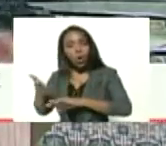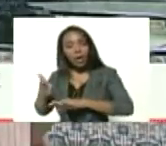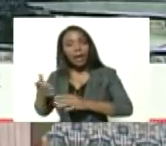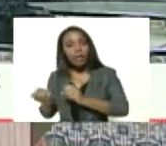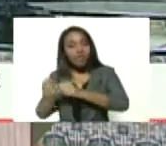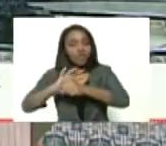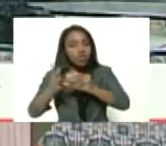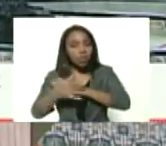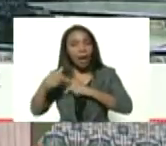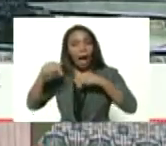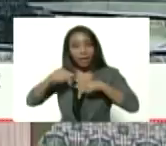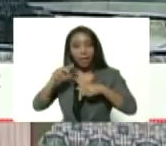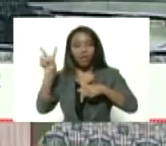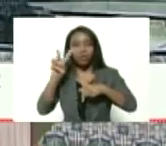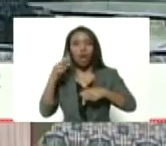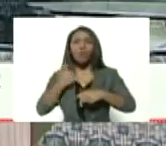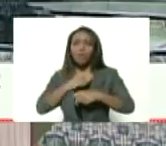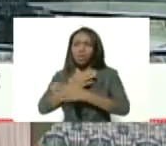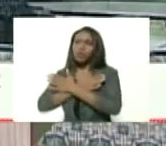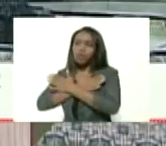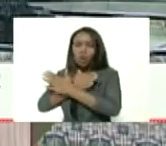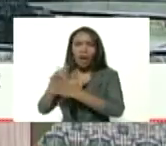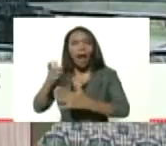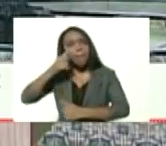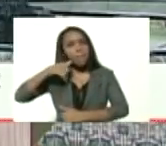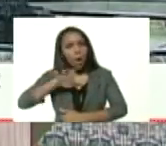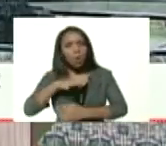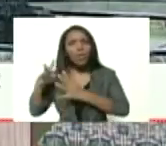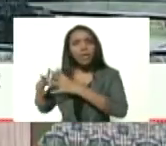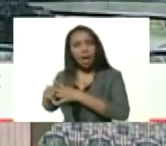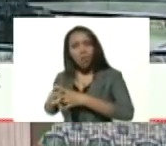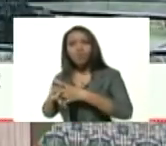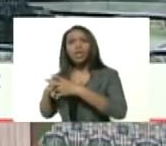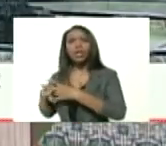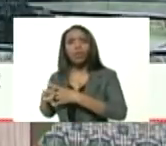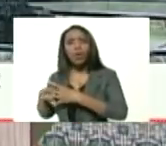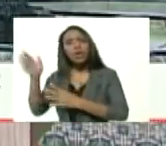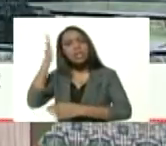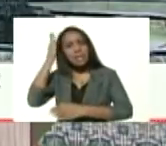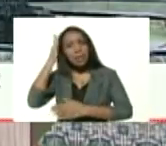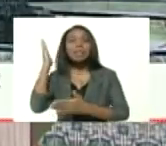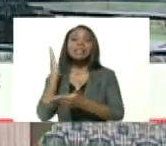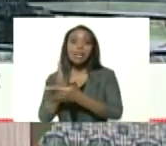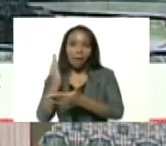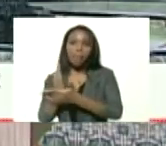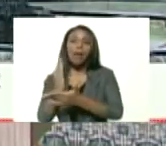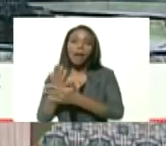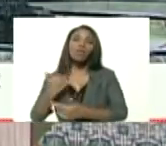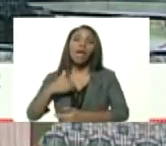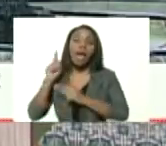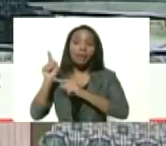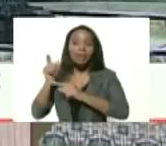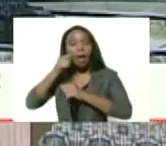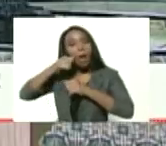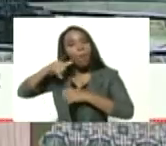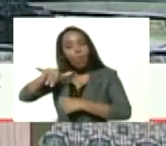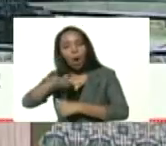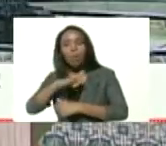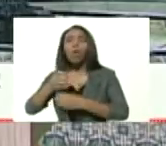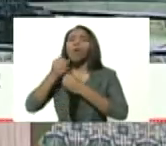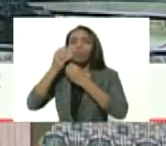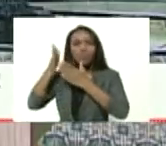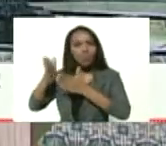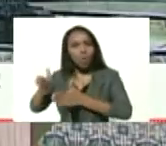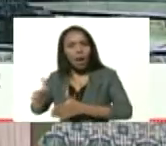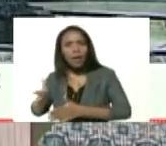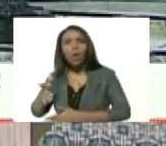Desde Venezuela, nuestra solidaridad con el pueblo estadounidense. Sepan que siempre pueden contar con este pueblo bueno,